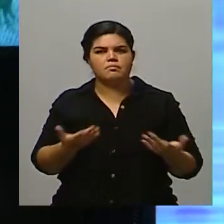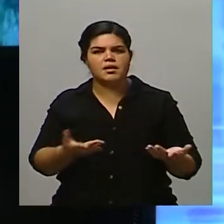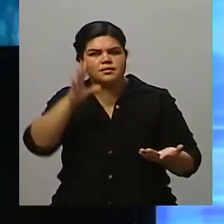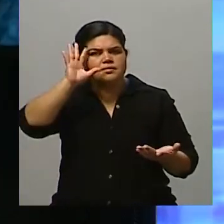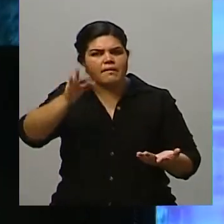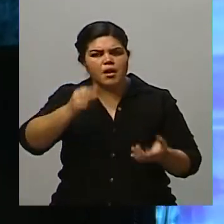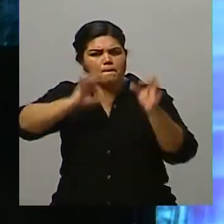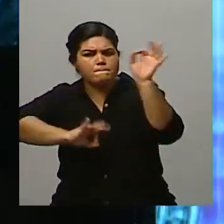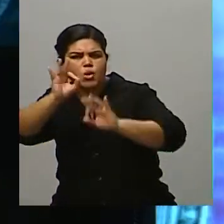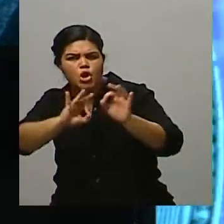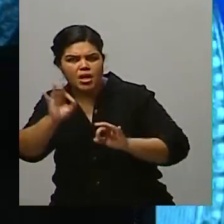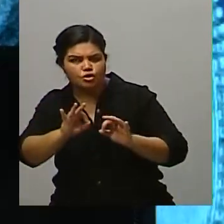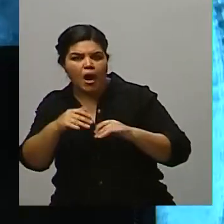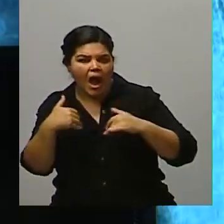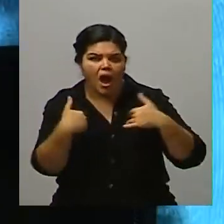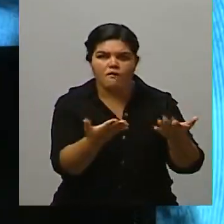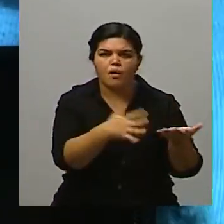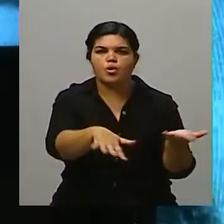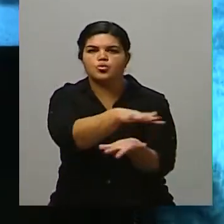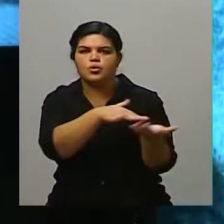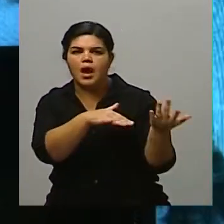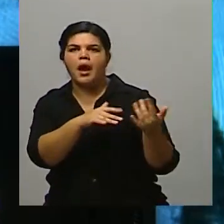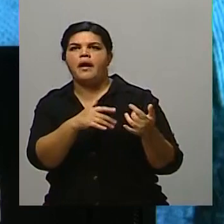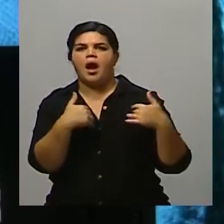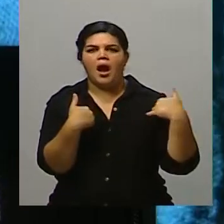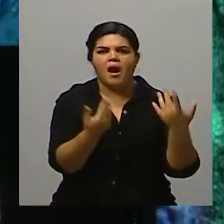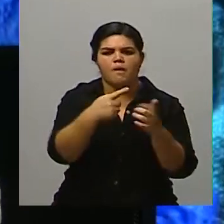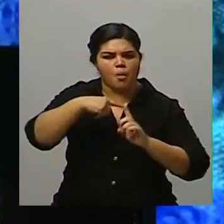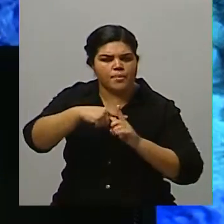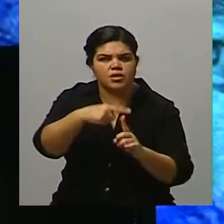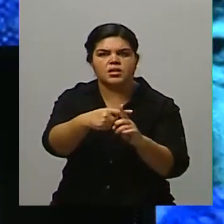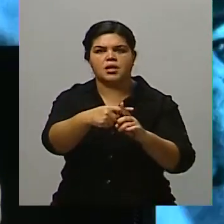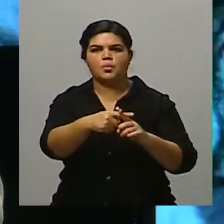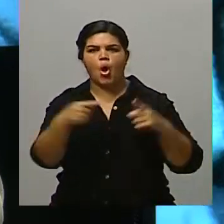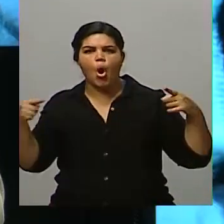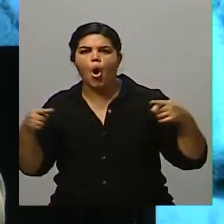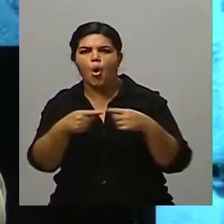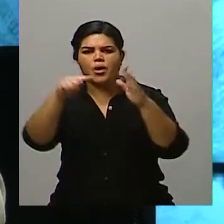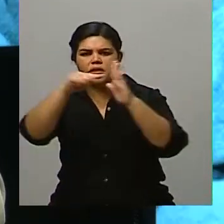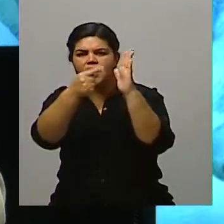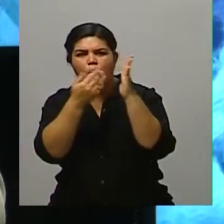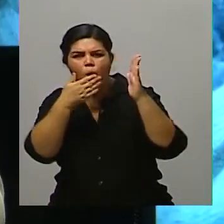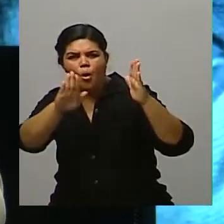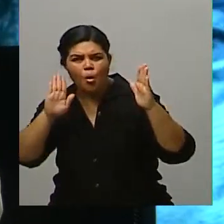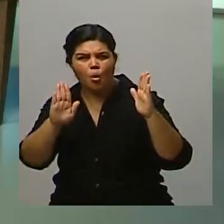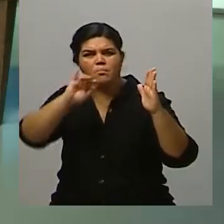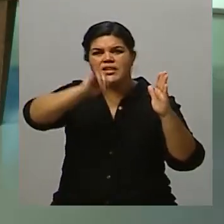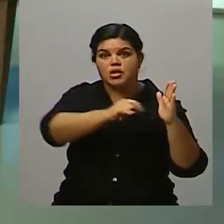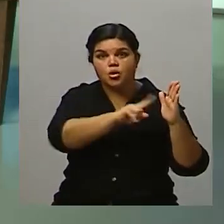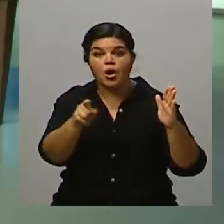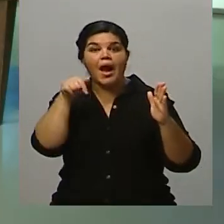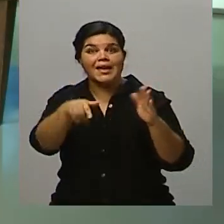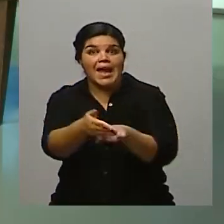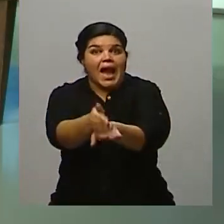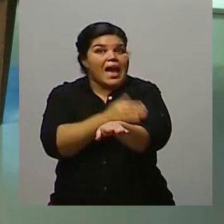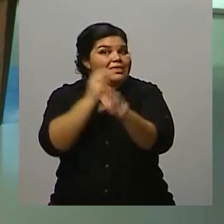llevarlo adelante, si va a contribuir al bienestar, si tiene alguna relación causal con los objetivos que yo me propongo como gobierno, como organismo, por no hacer